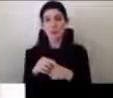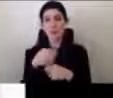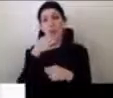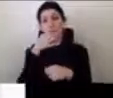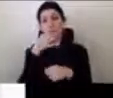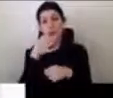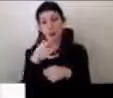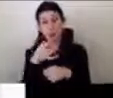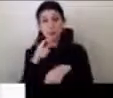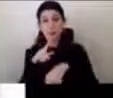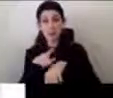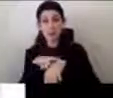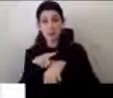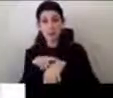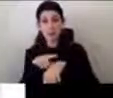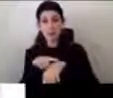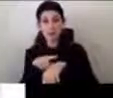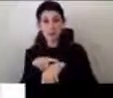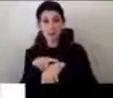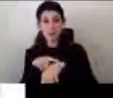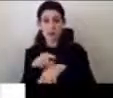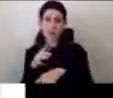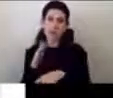también el tiempo de partida